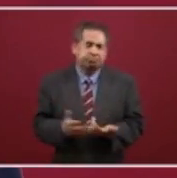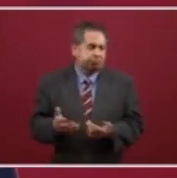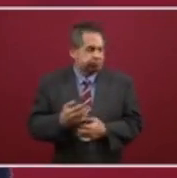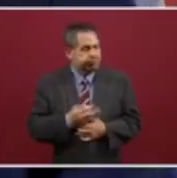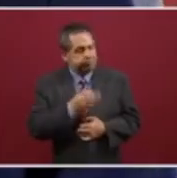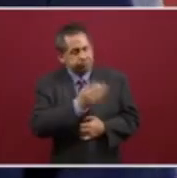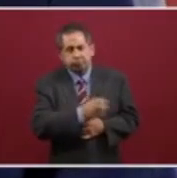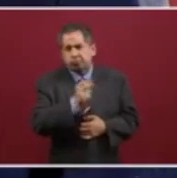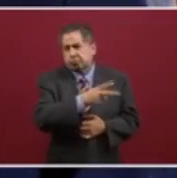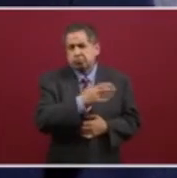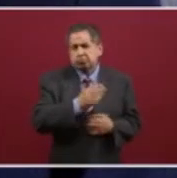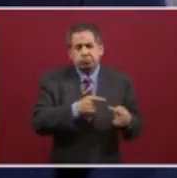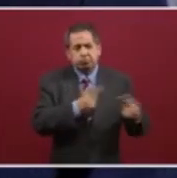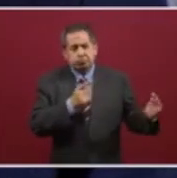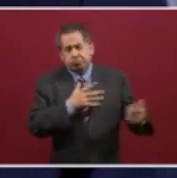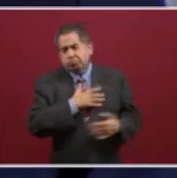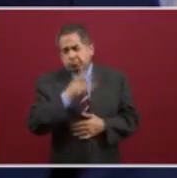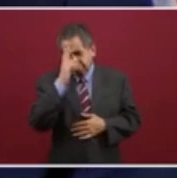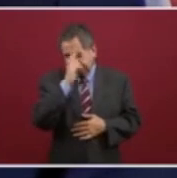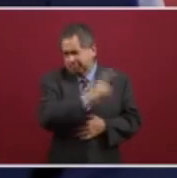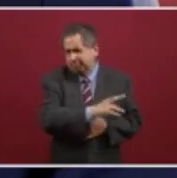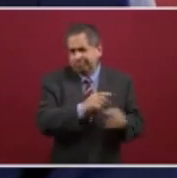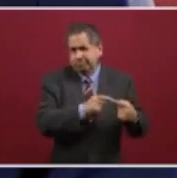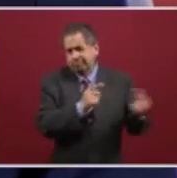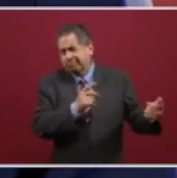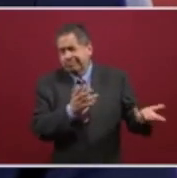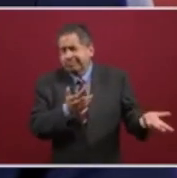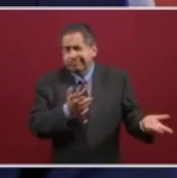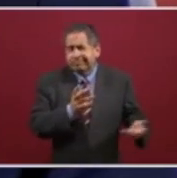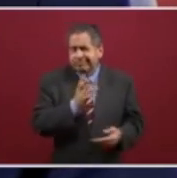aceptarlo y respetar a la oposición.